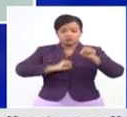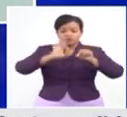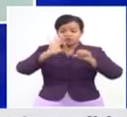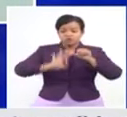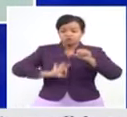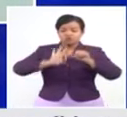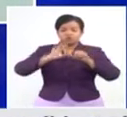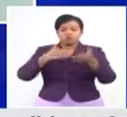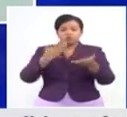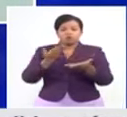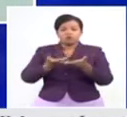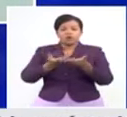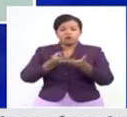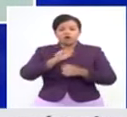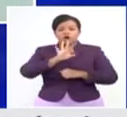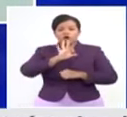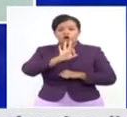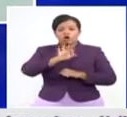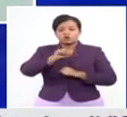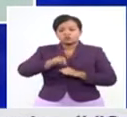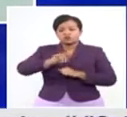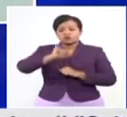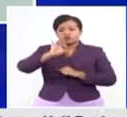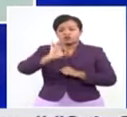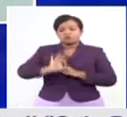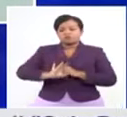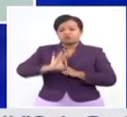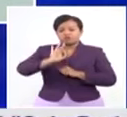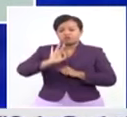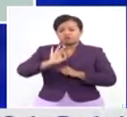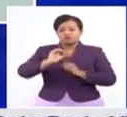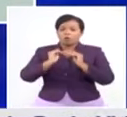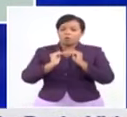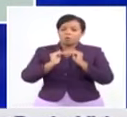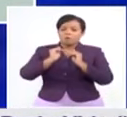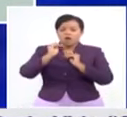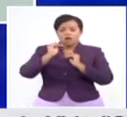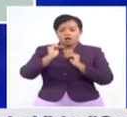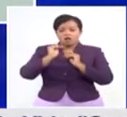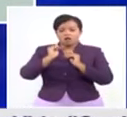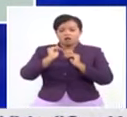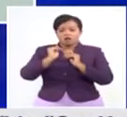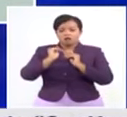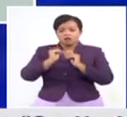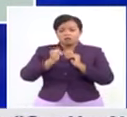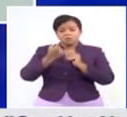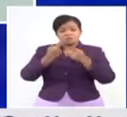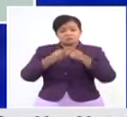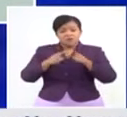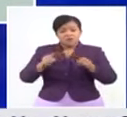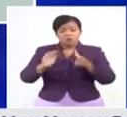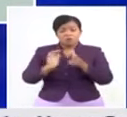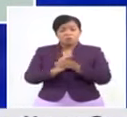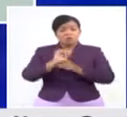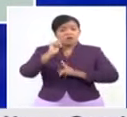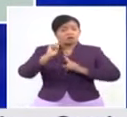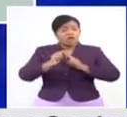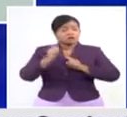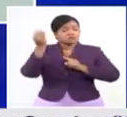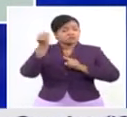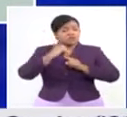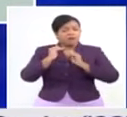de un 8,6% o más, excepto la provincia de Matanza, que